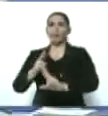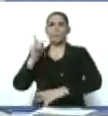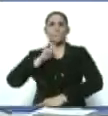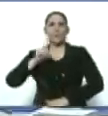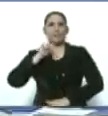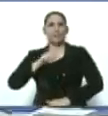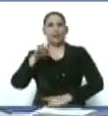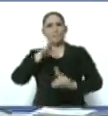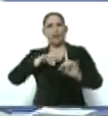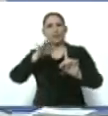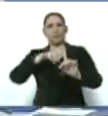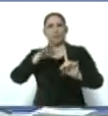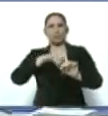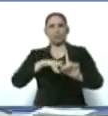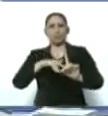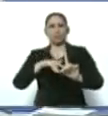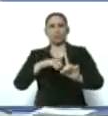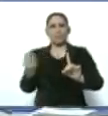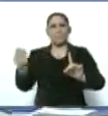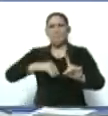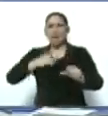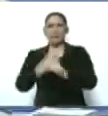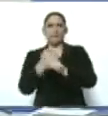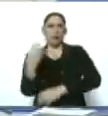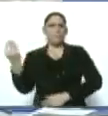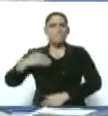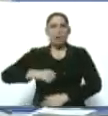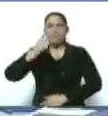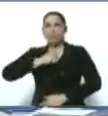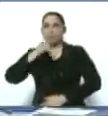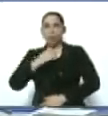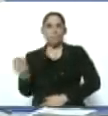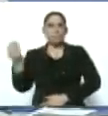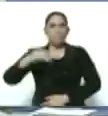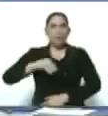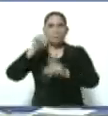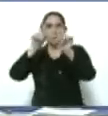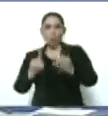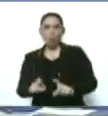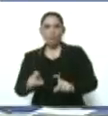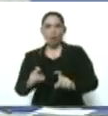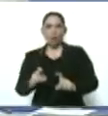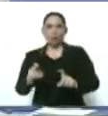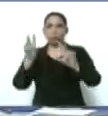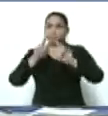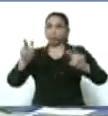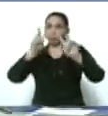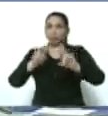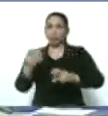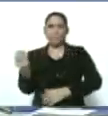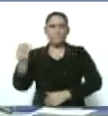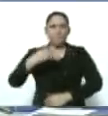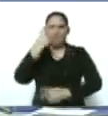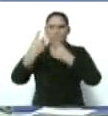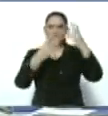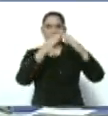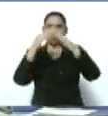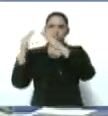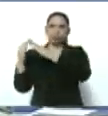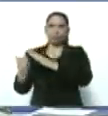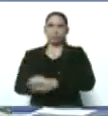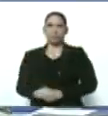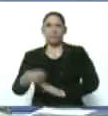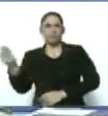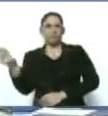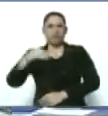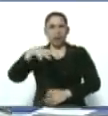la manipulación, al engaño. Más trabajo, más perseverancia, más pruebas, diagnósticos, más visita casa por casa,